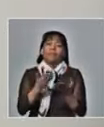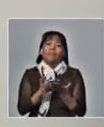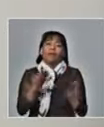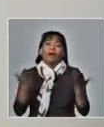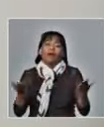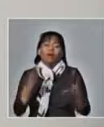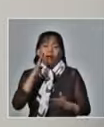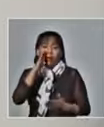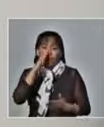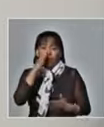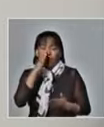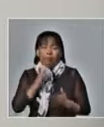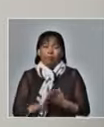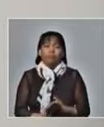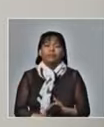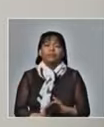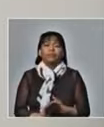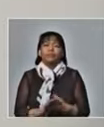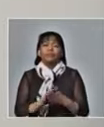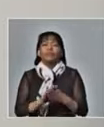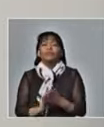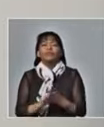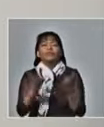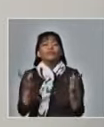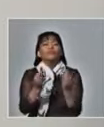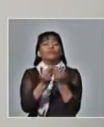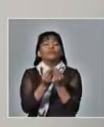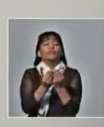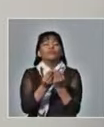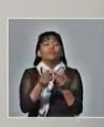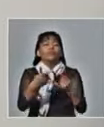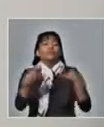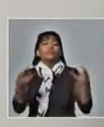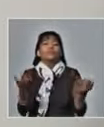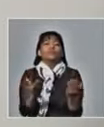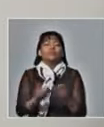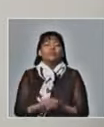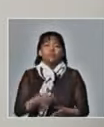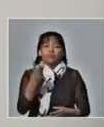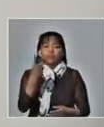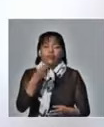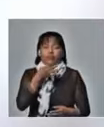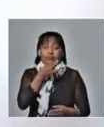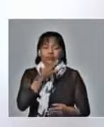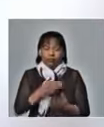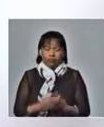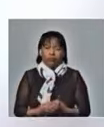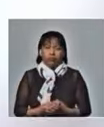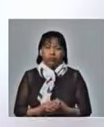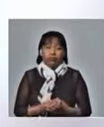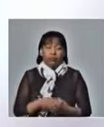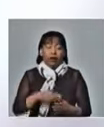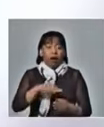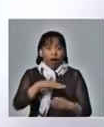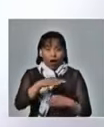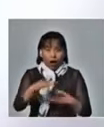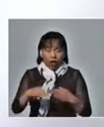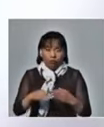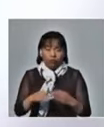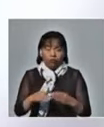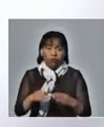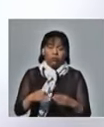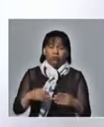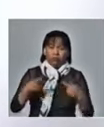Miguel Barbosa de la coalición Juntos Haremos Historia. Con 3 minutos, adelante, candidato. Los afectados del sismo